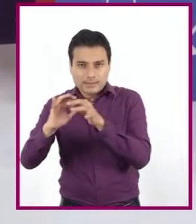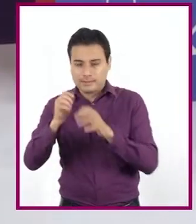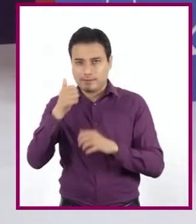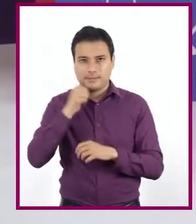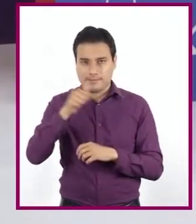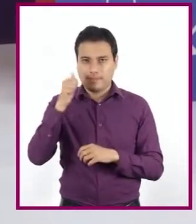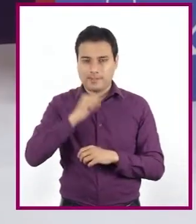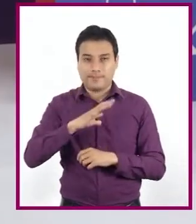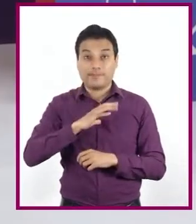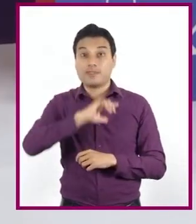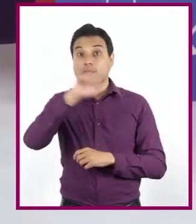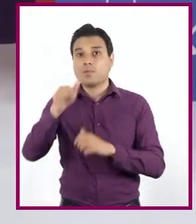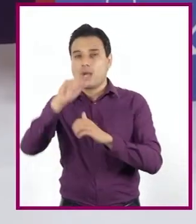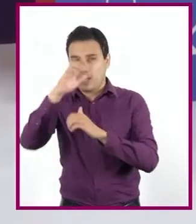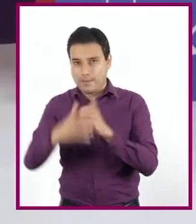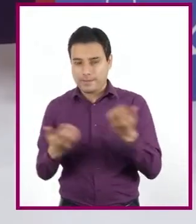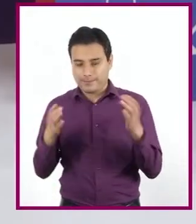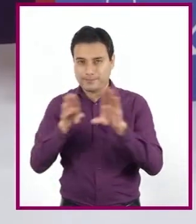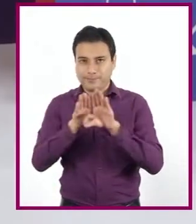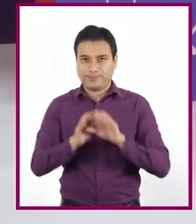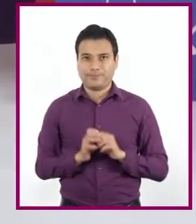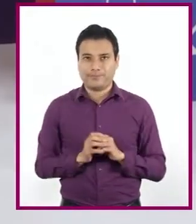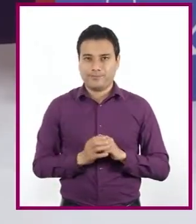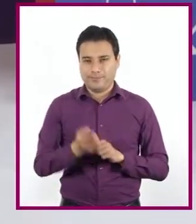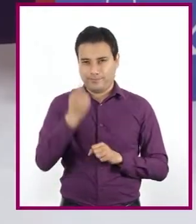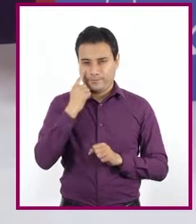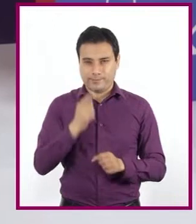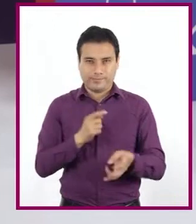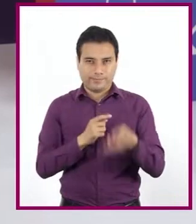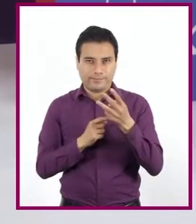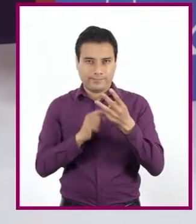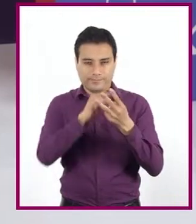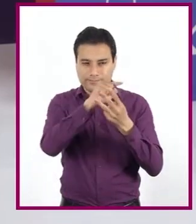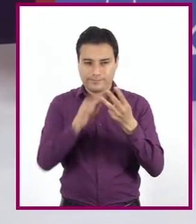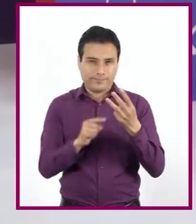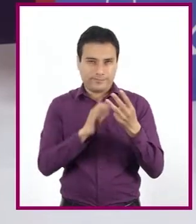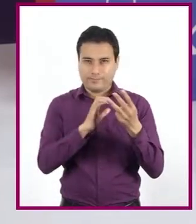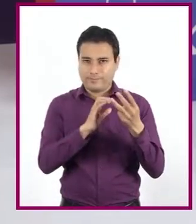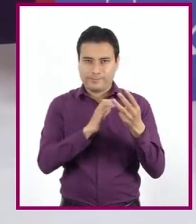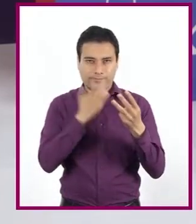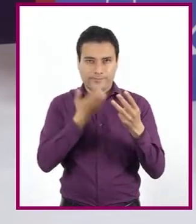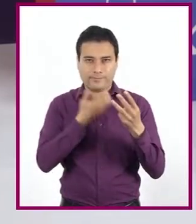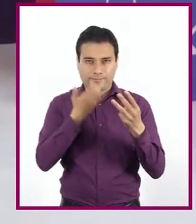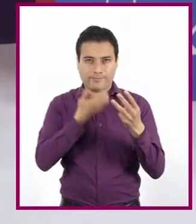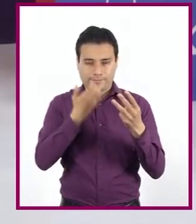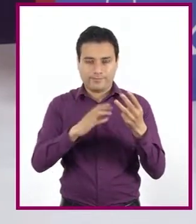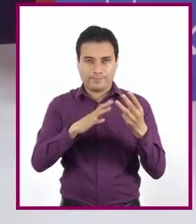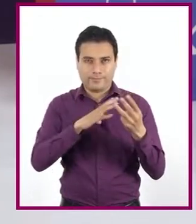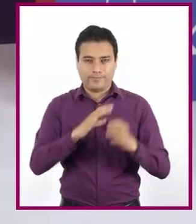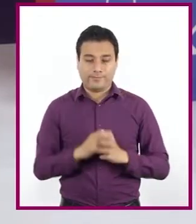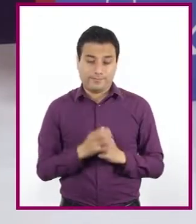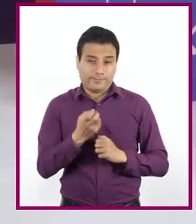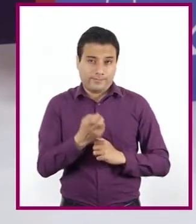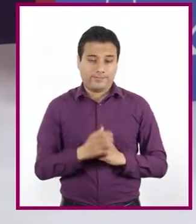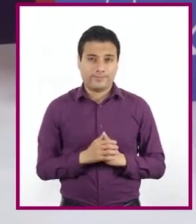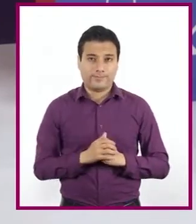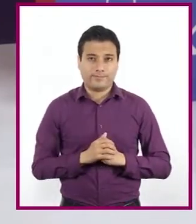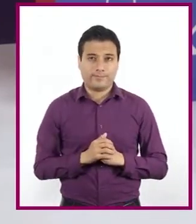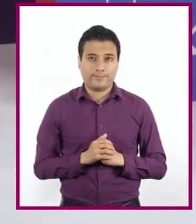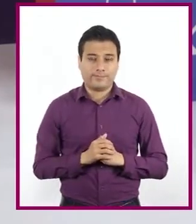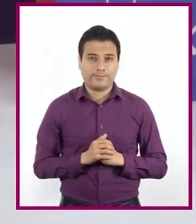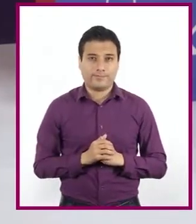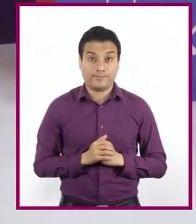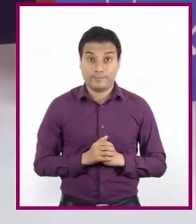un desenlace. Estas son las 3 unidades convencionales de cualquier relato. ¿No es así, profesor?